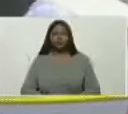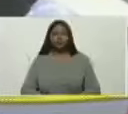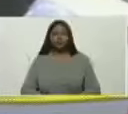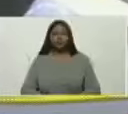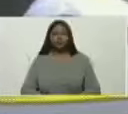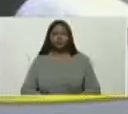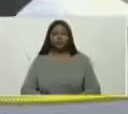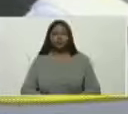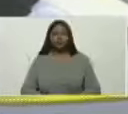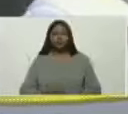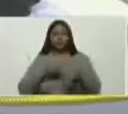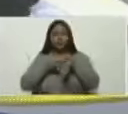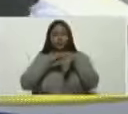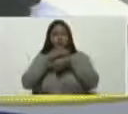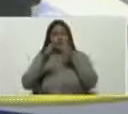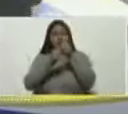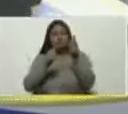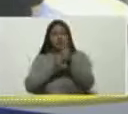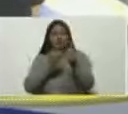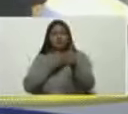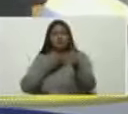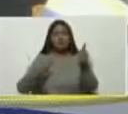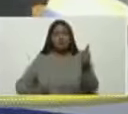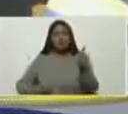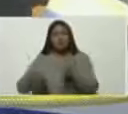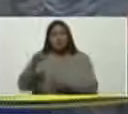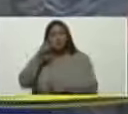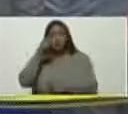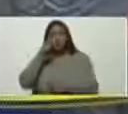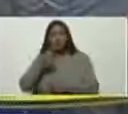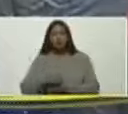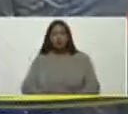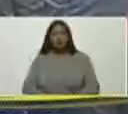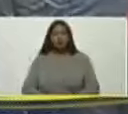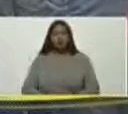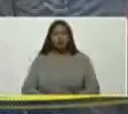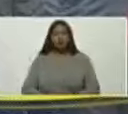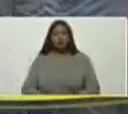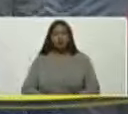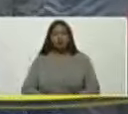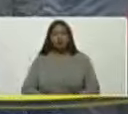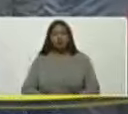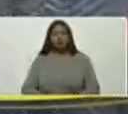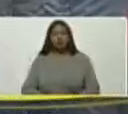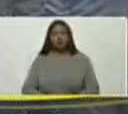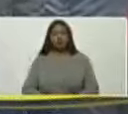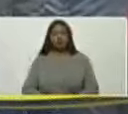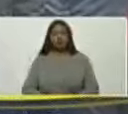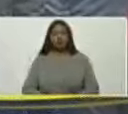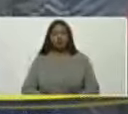señor ministro, vicepresidente de seguridad, almirante Remigio Ceballos Ichazo,